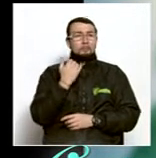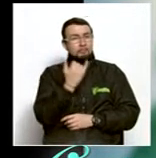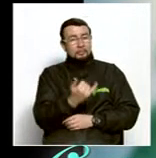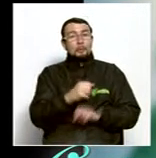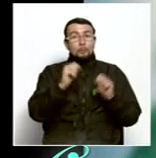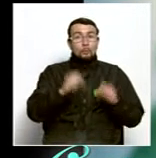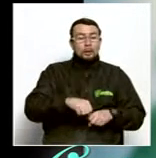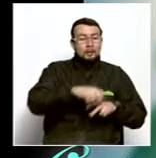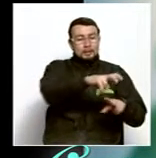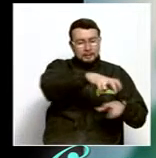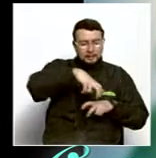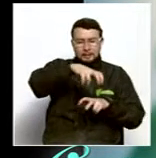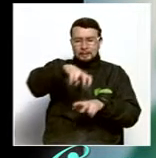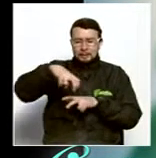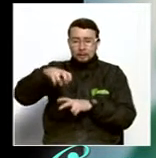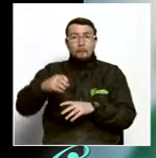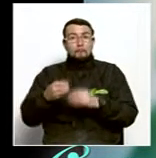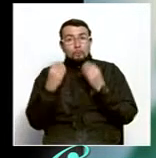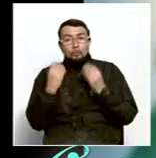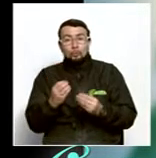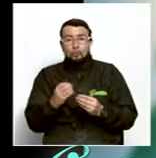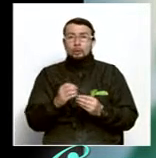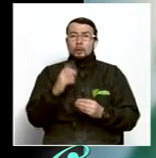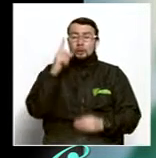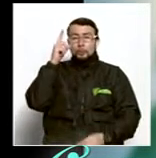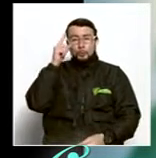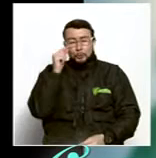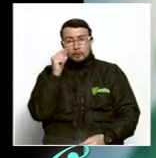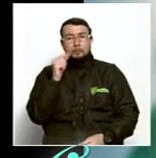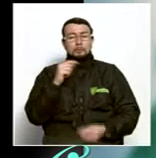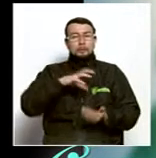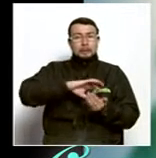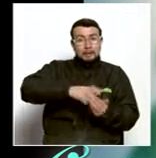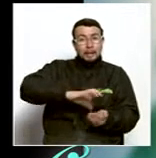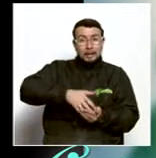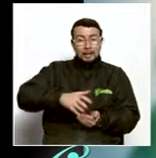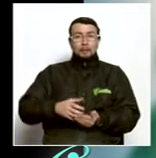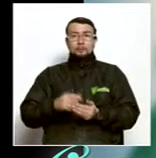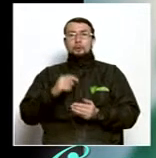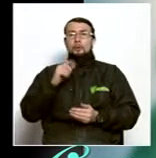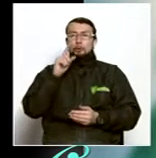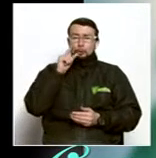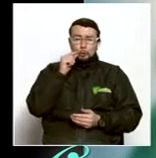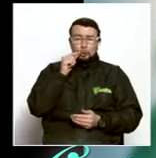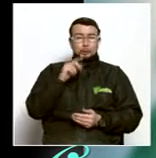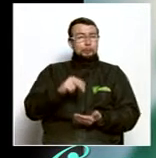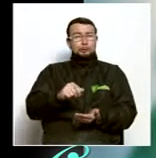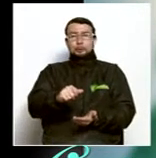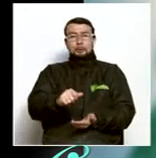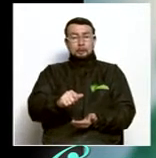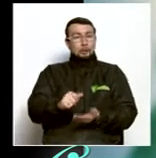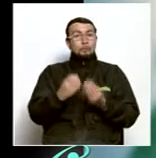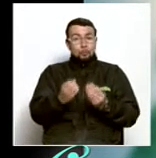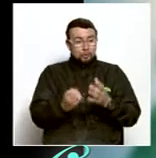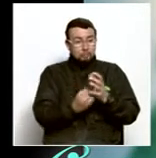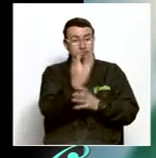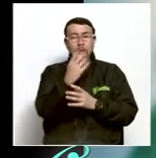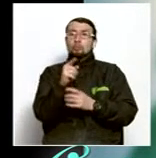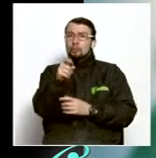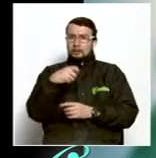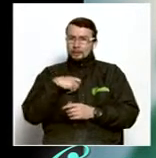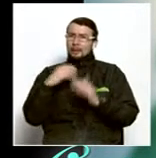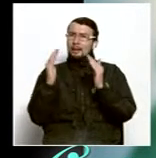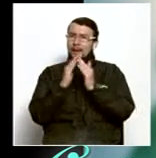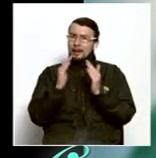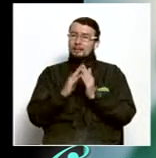sembrar cantidad ya de mandarinas, de naranjas y de limones. Ustedes tienen materos en sus